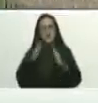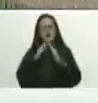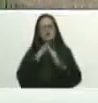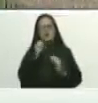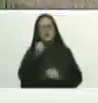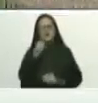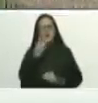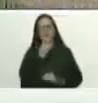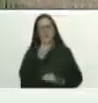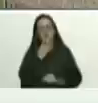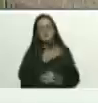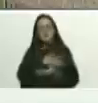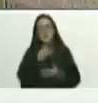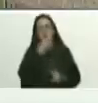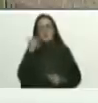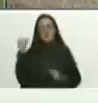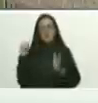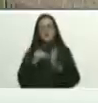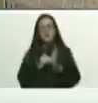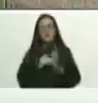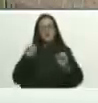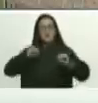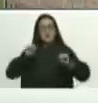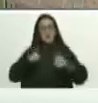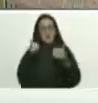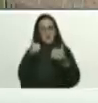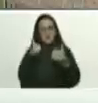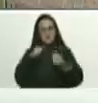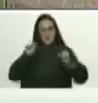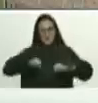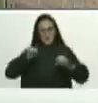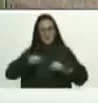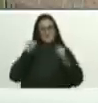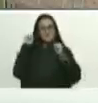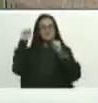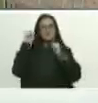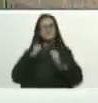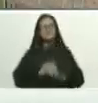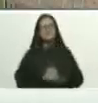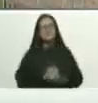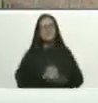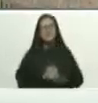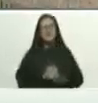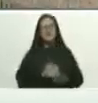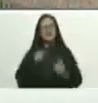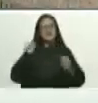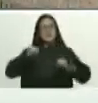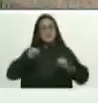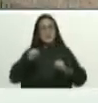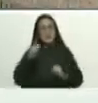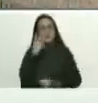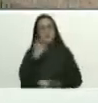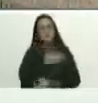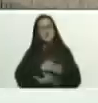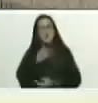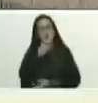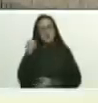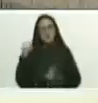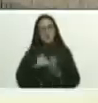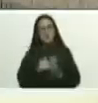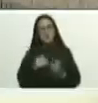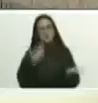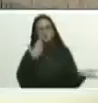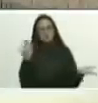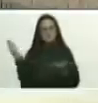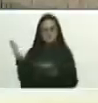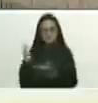4.400.000 Venezuela. ¡Sí se puede! ¡Sí se puede! ¡Sí se puede! y lo pudimos. 4.400.000, adelante.